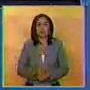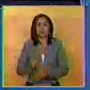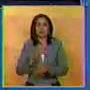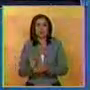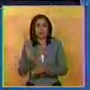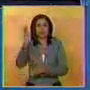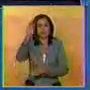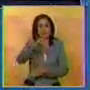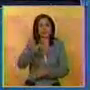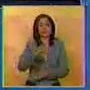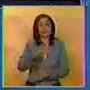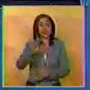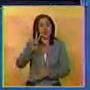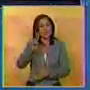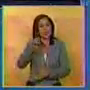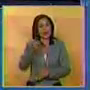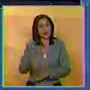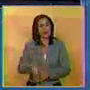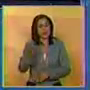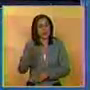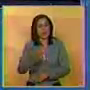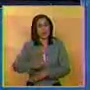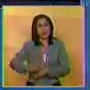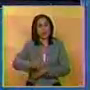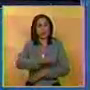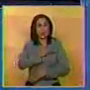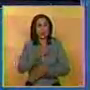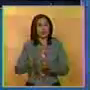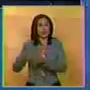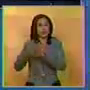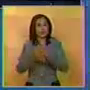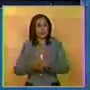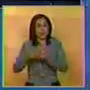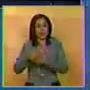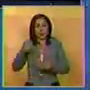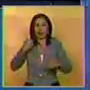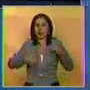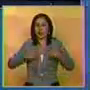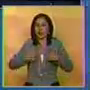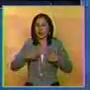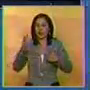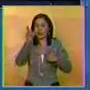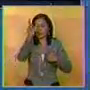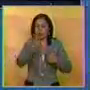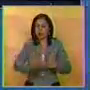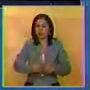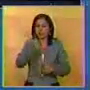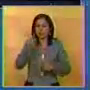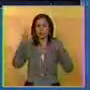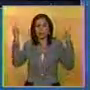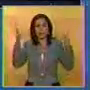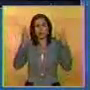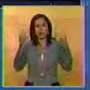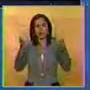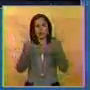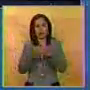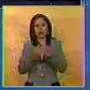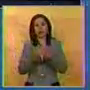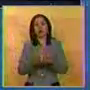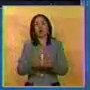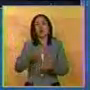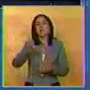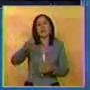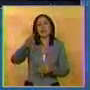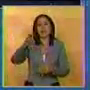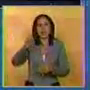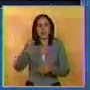baloncesto, porque Greivis Vázquez continúa brillando en la Liga Universitaria de los Estados Unidos. Este miércoles el criollo encabezó la victoria de su equipo, los Terrapins de